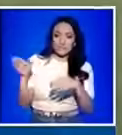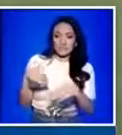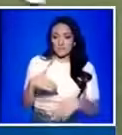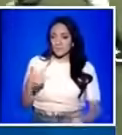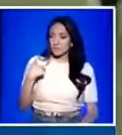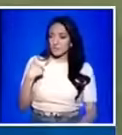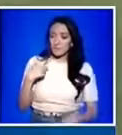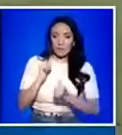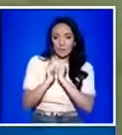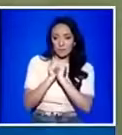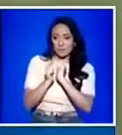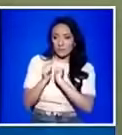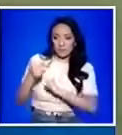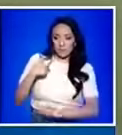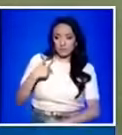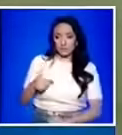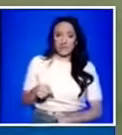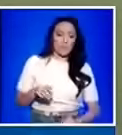deportivo,